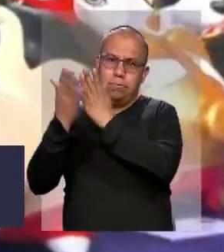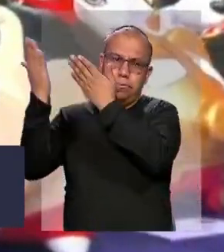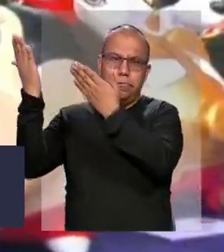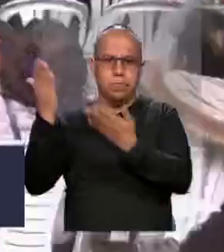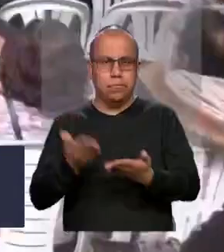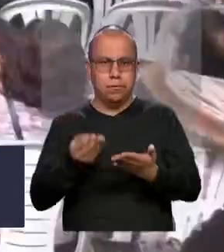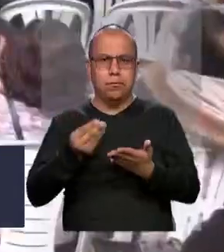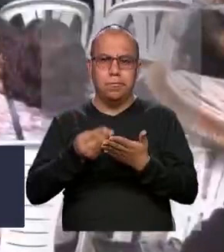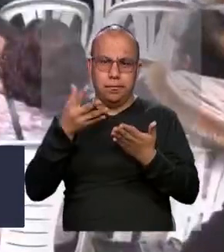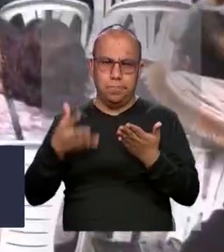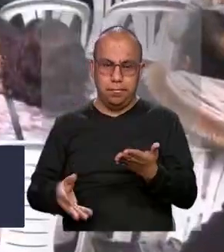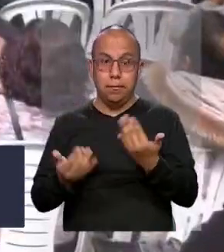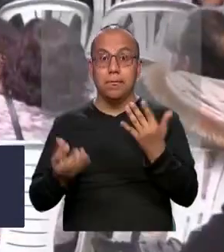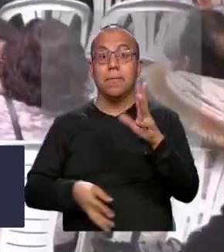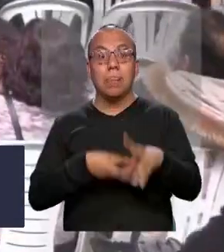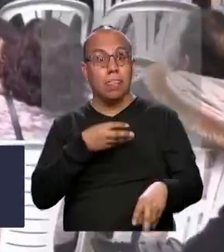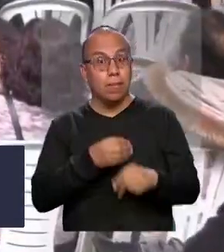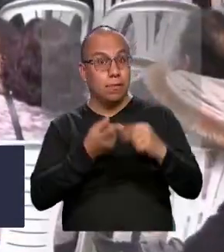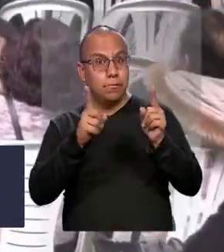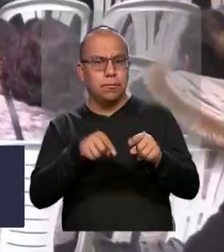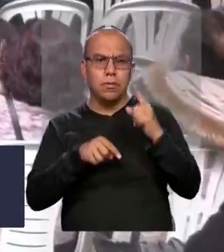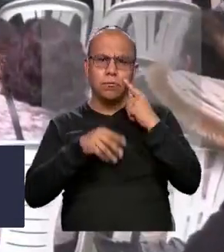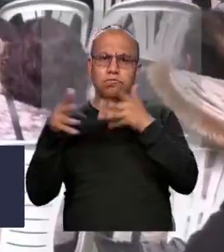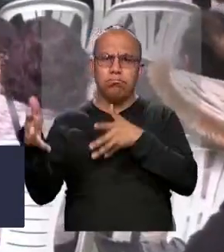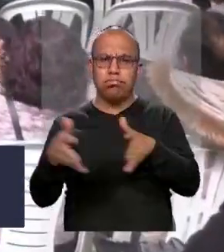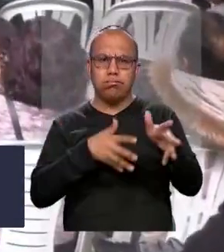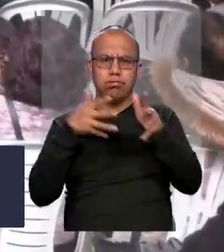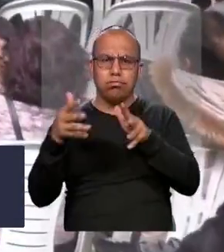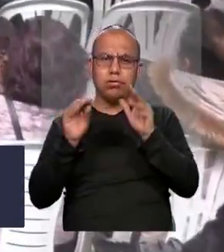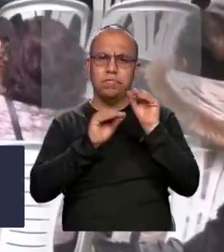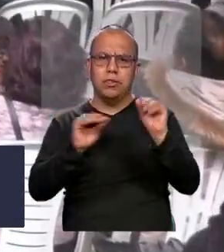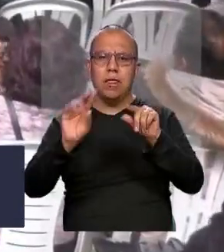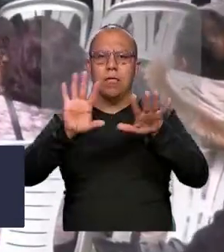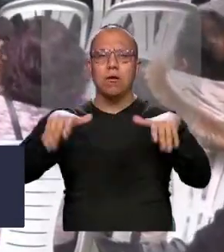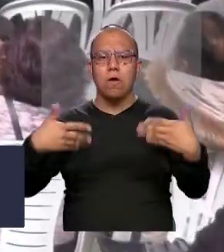siempre costosa. Además, se les enseñará a los emprendedores sobre